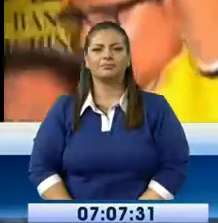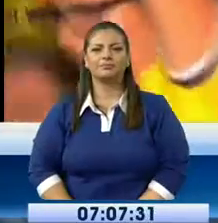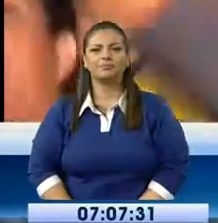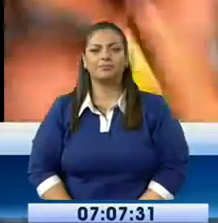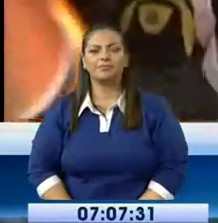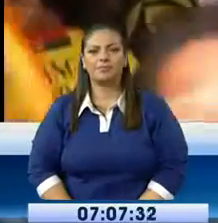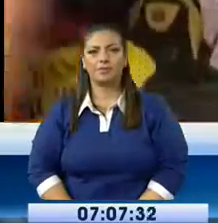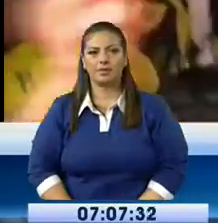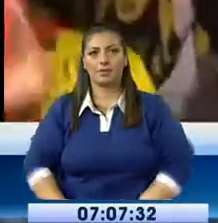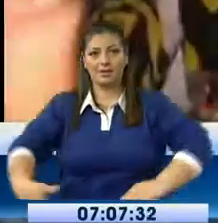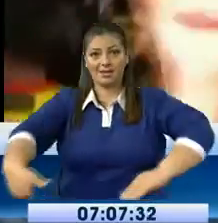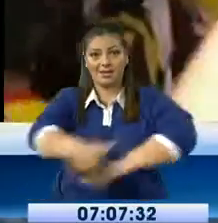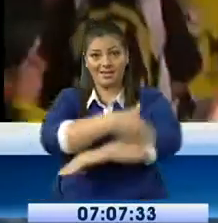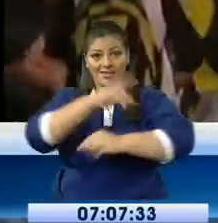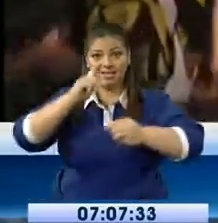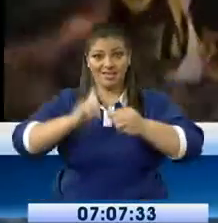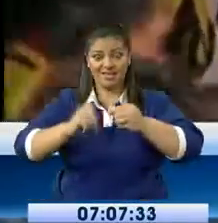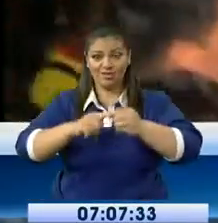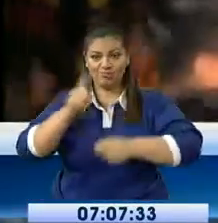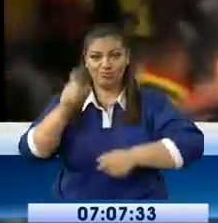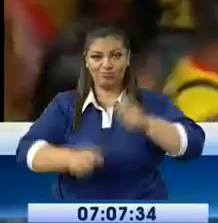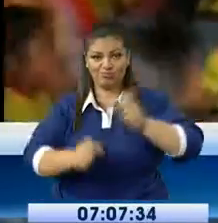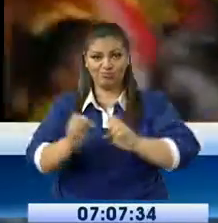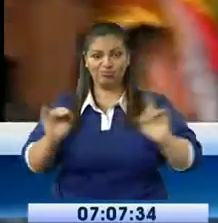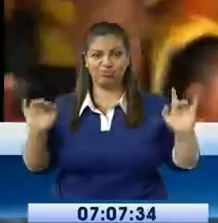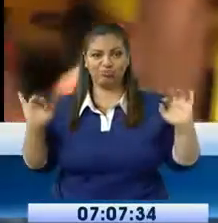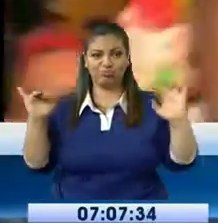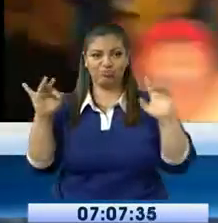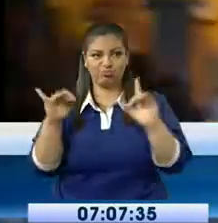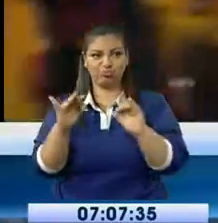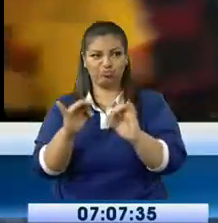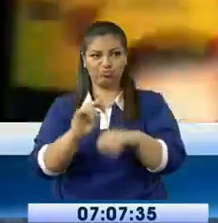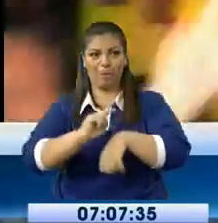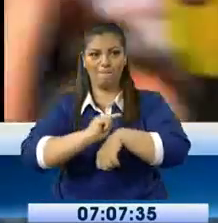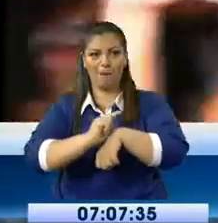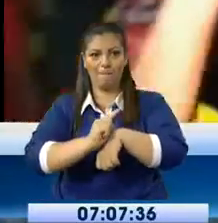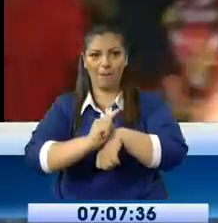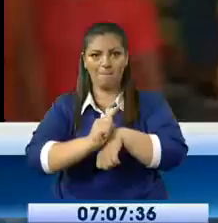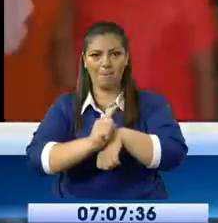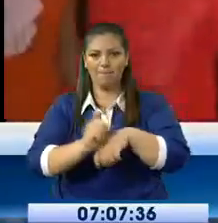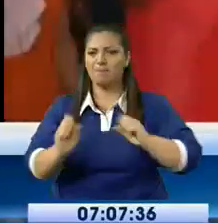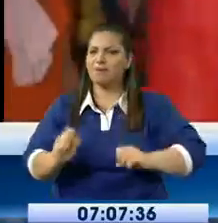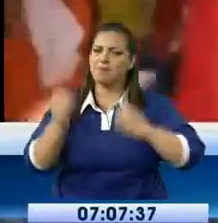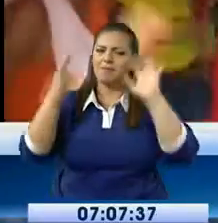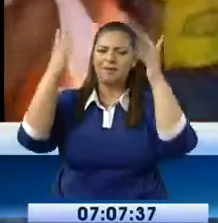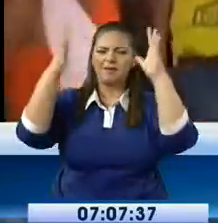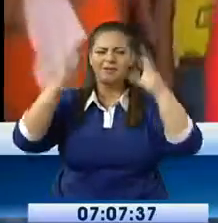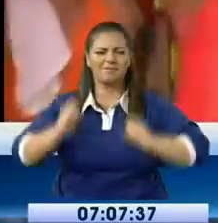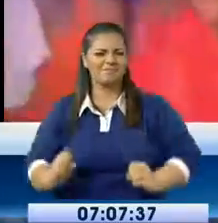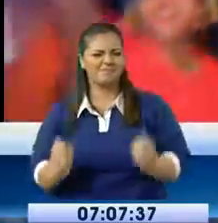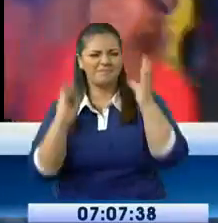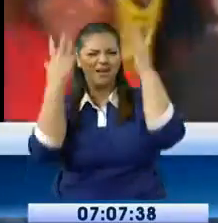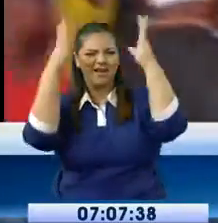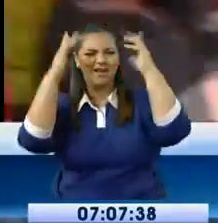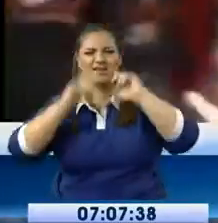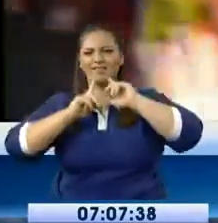En la avenida Quito, los hinchas se adueñaron de la vía por varios minutos, expresando su furor.